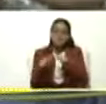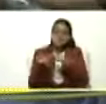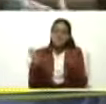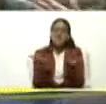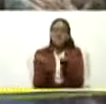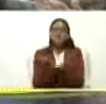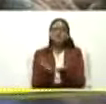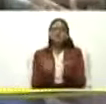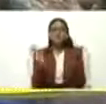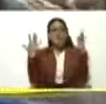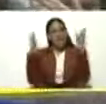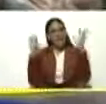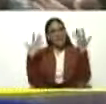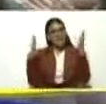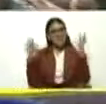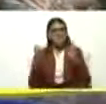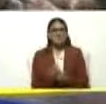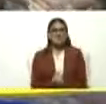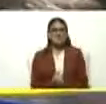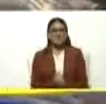Ah, está bien. Muchísimas